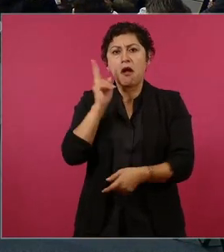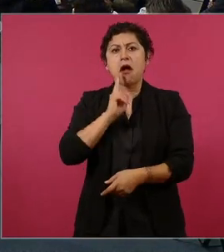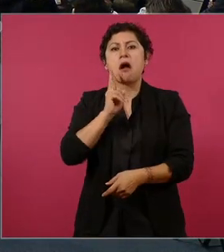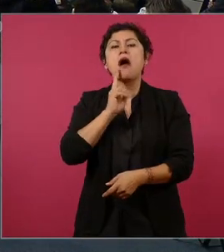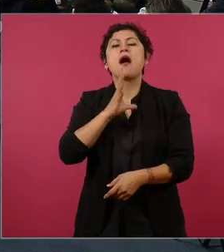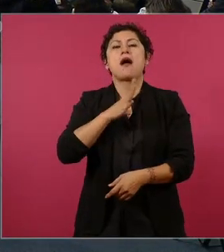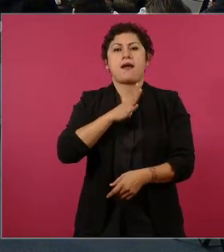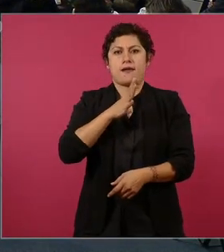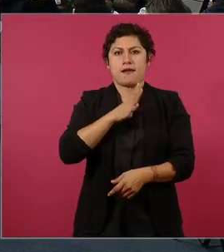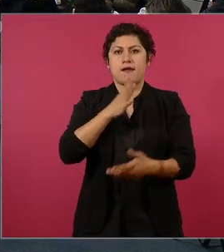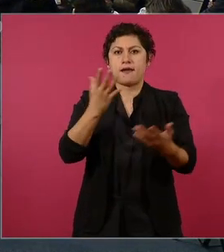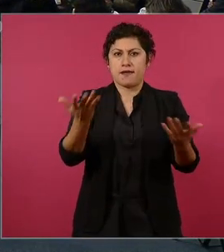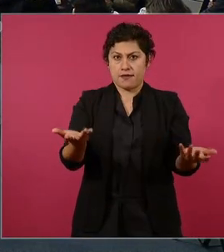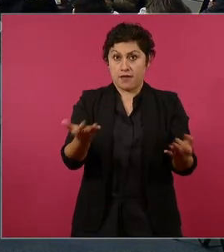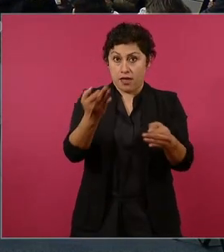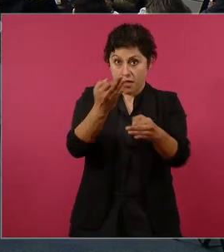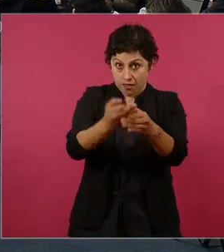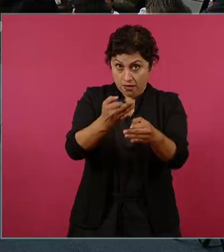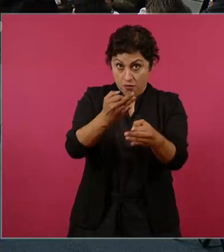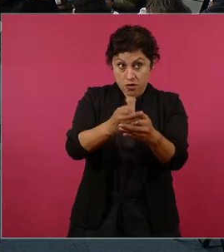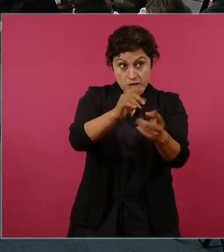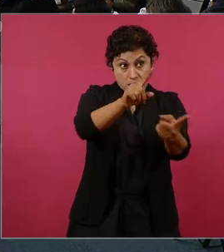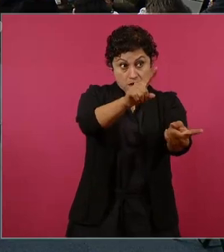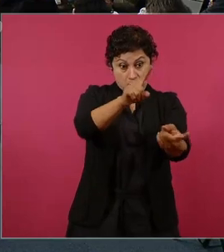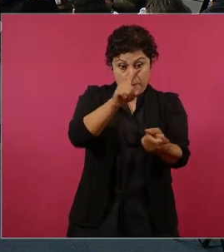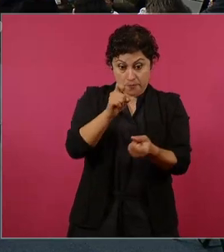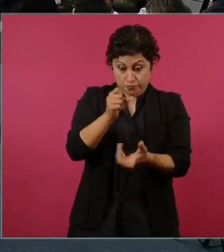le está llegando el presupuesto público,